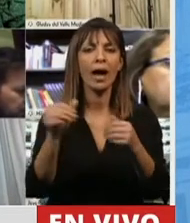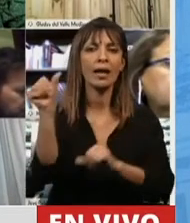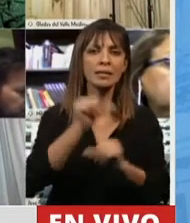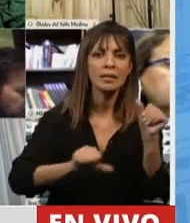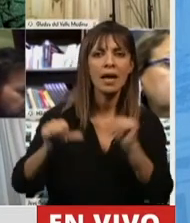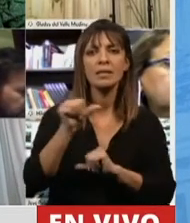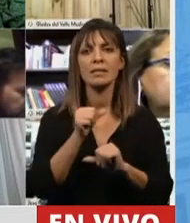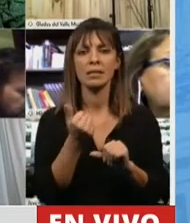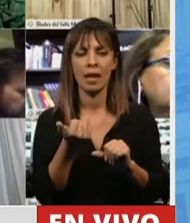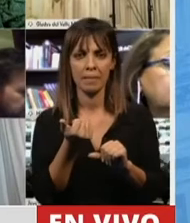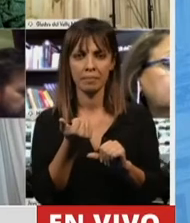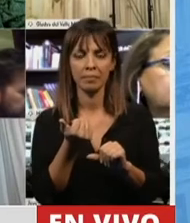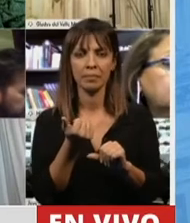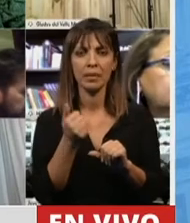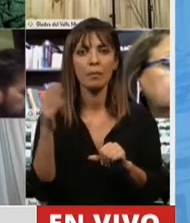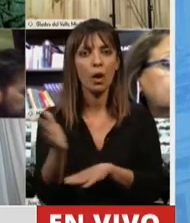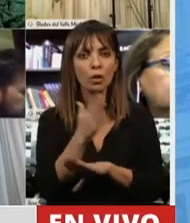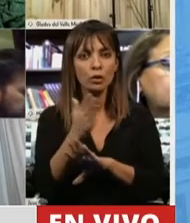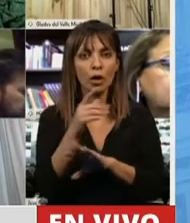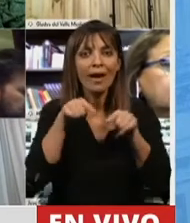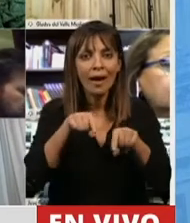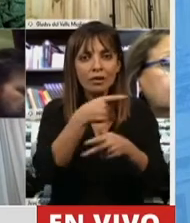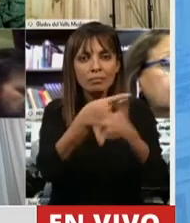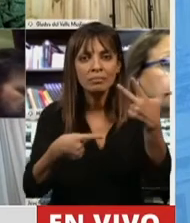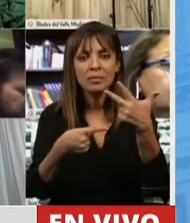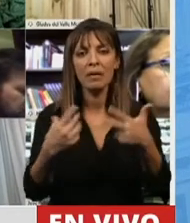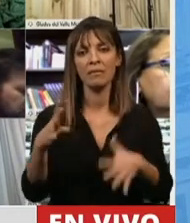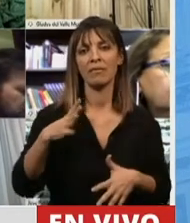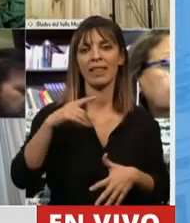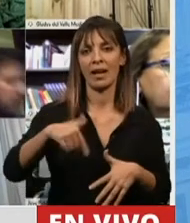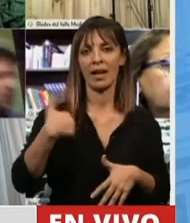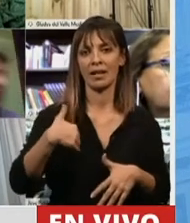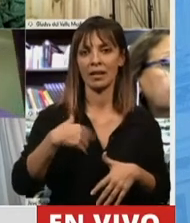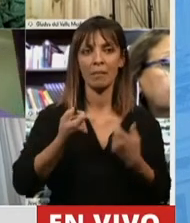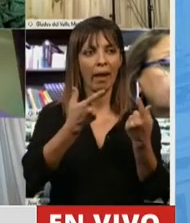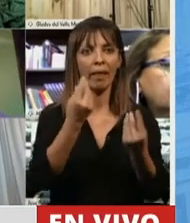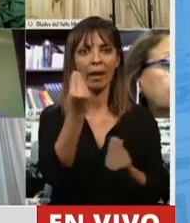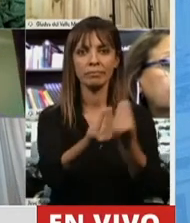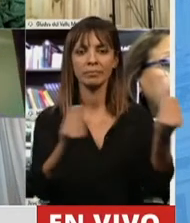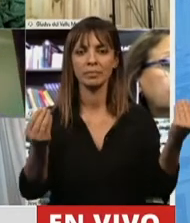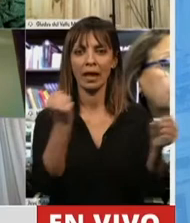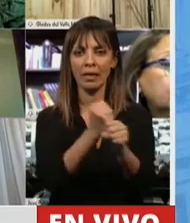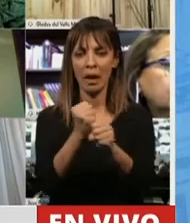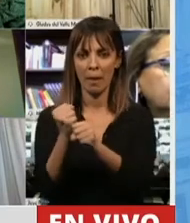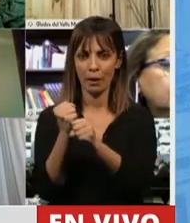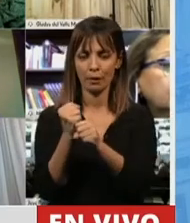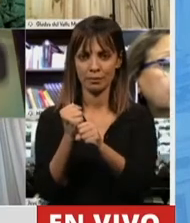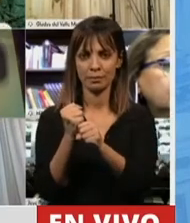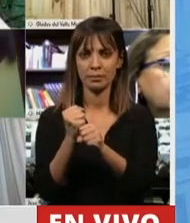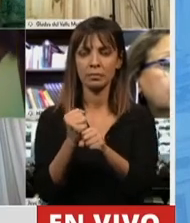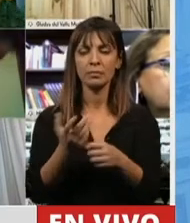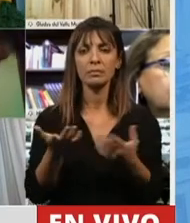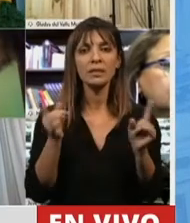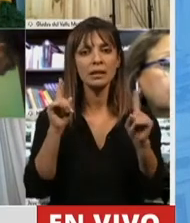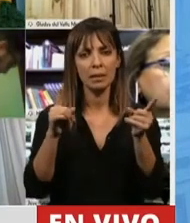ciencia a nuestra producción, que es lo que nos hace falta en Argentina para darle valor agregado y generar trabajo. También nos permite